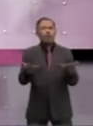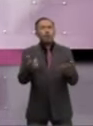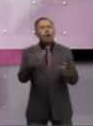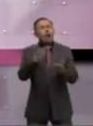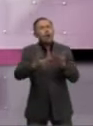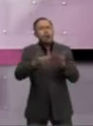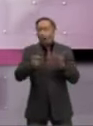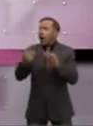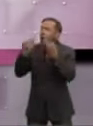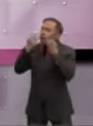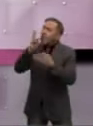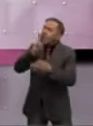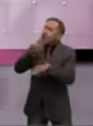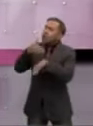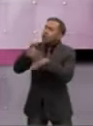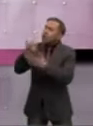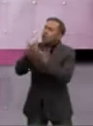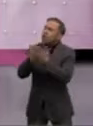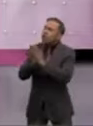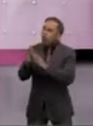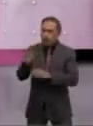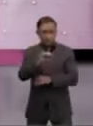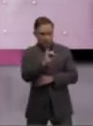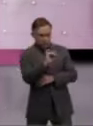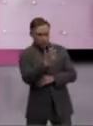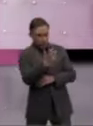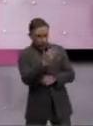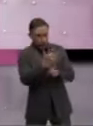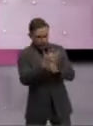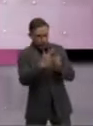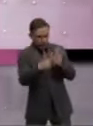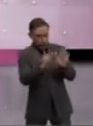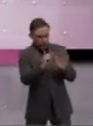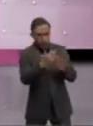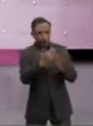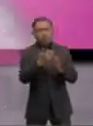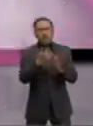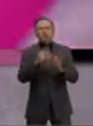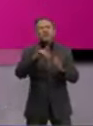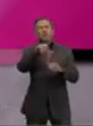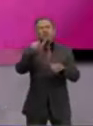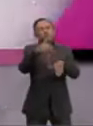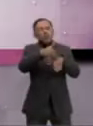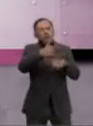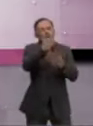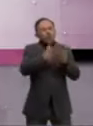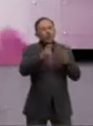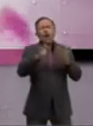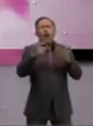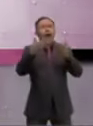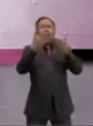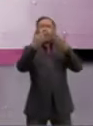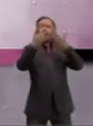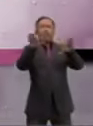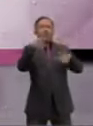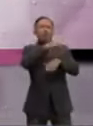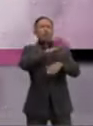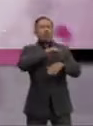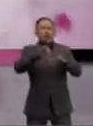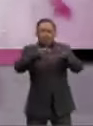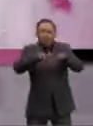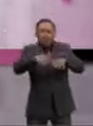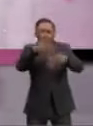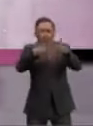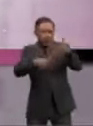discrecional de la eliminación. Natalia, por favor. Sí, los datos se los estoy dando aquí. Si quieres darte datos más específicos, los puedes buscar donde quiera y son públicos. La eliminación de apoyos a las